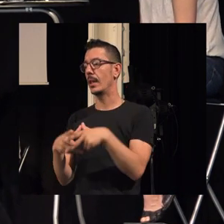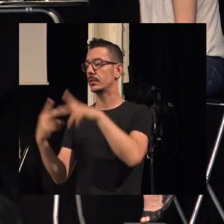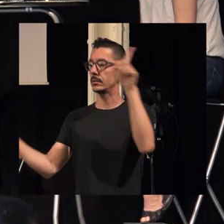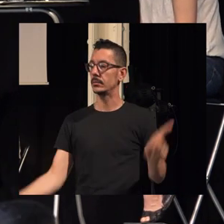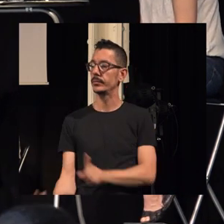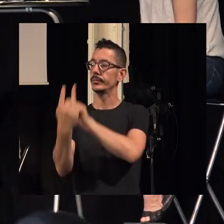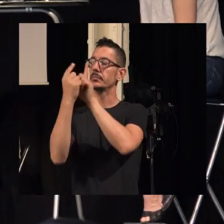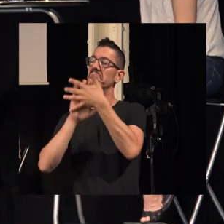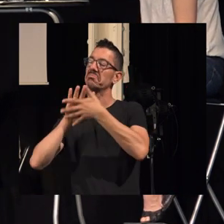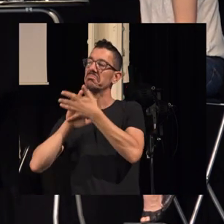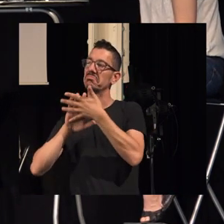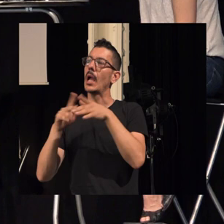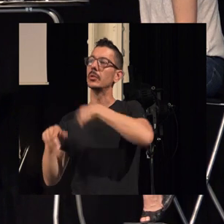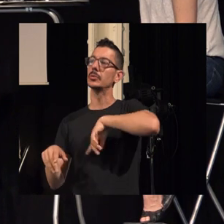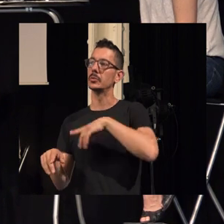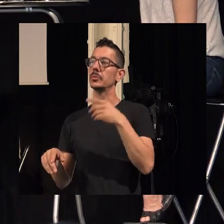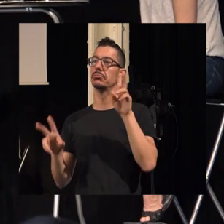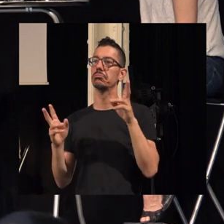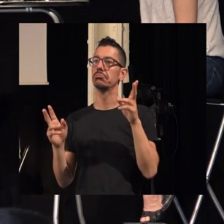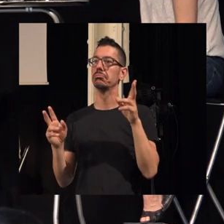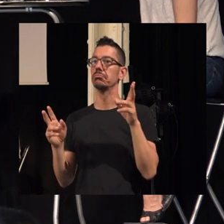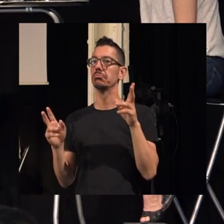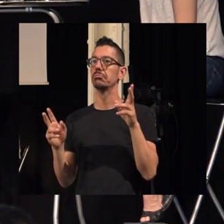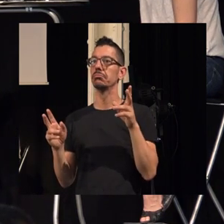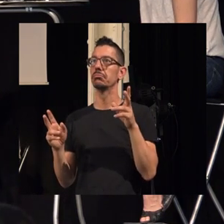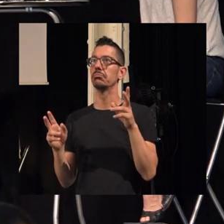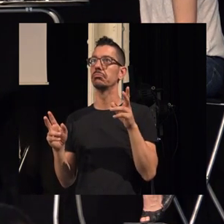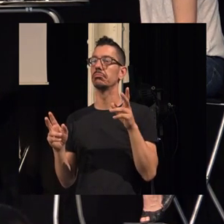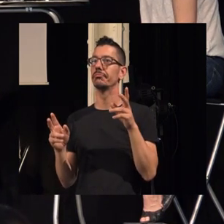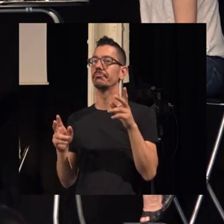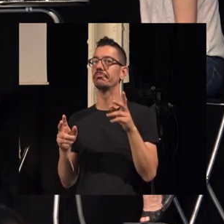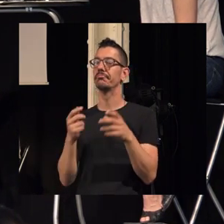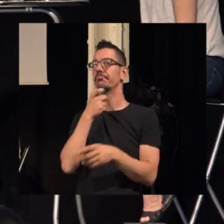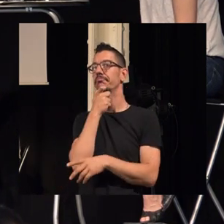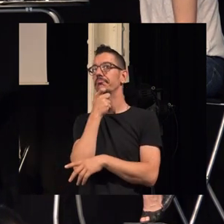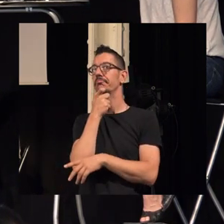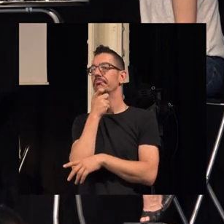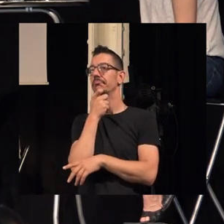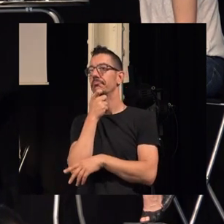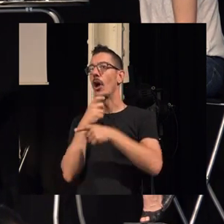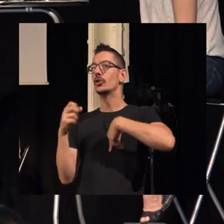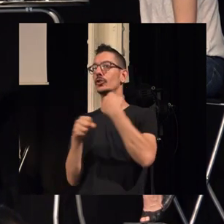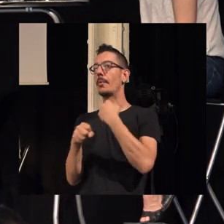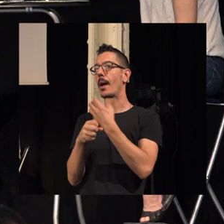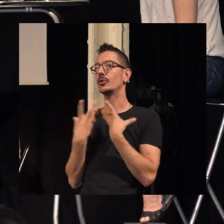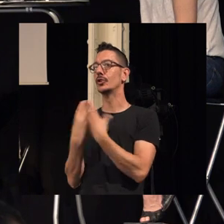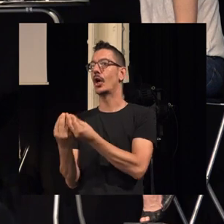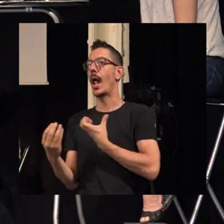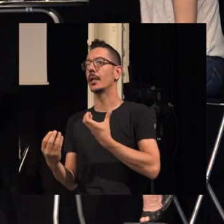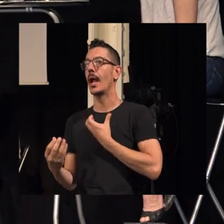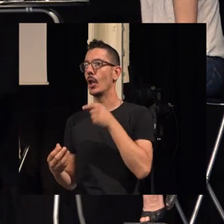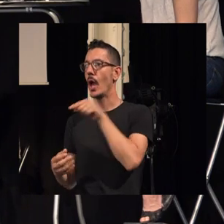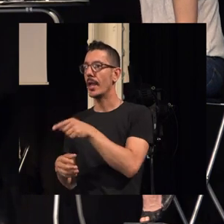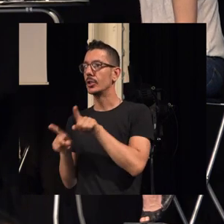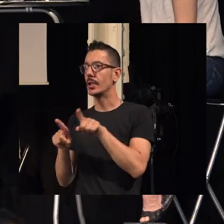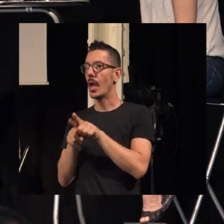y al mismo tiempo cuestionándonos. Estamos trabajando con la alcaldería más gentrificadora de siempre, Y